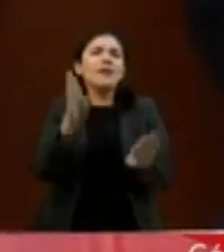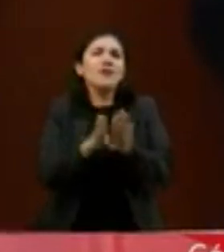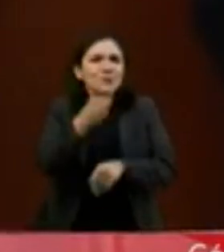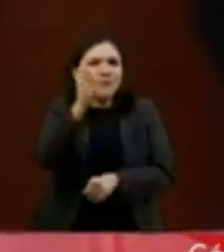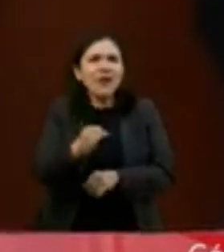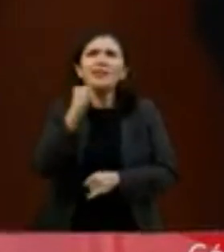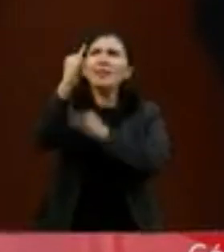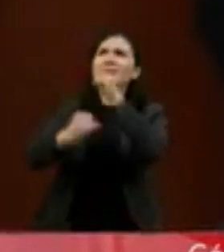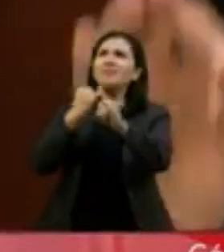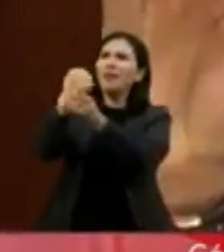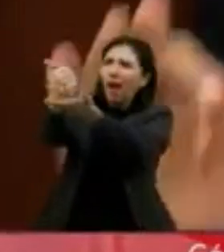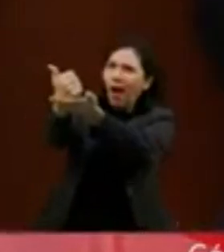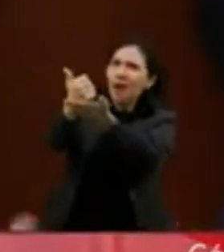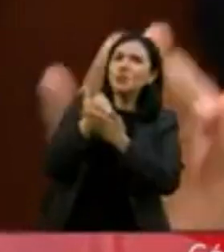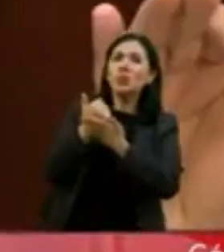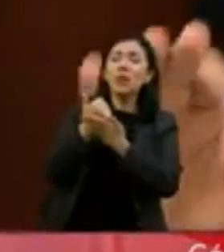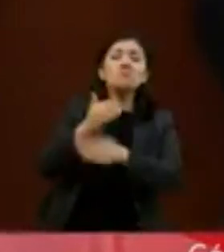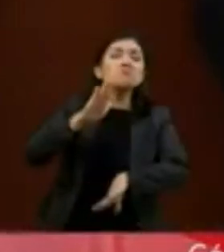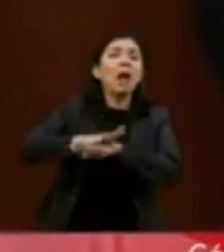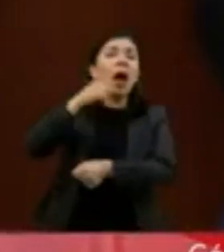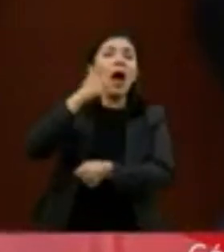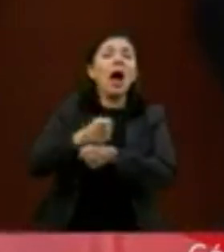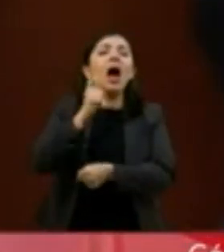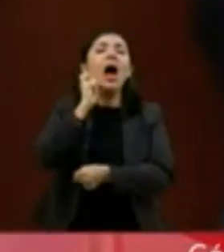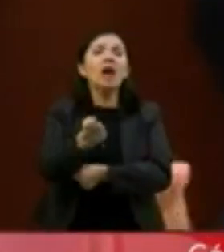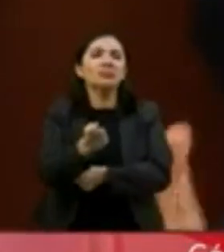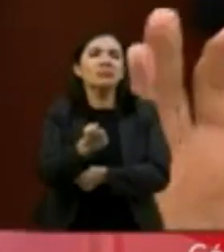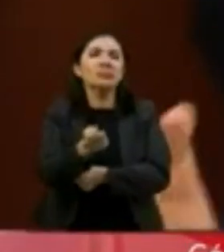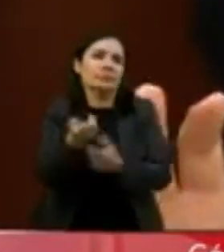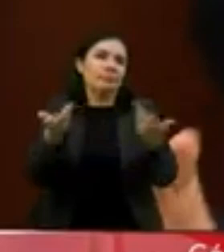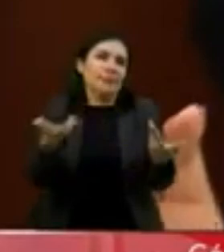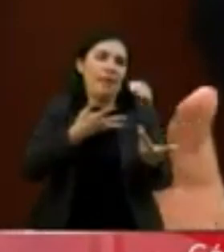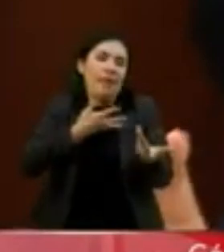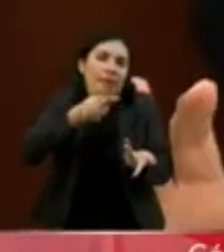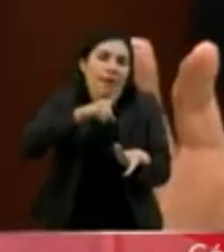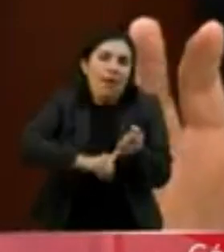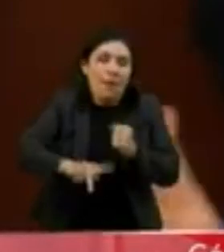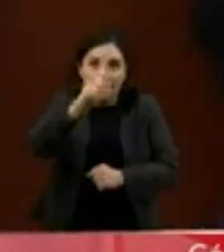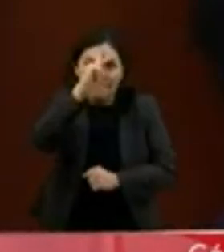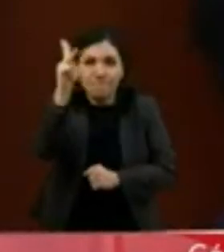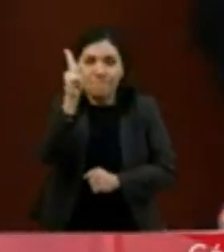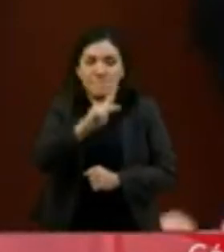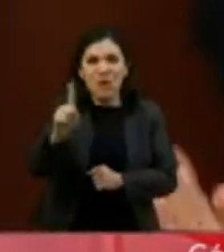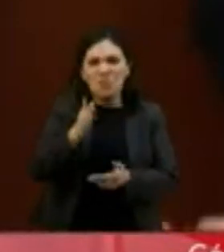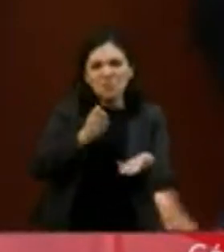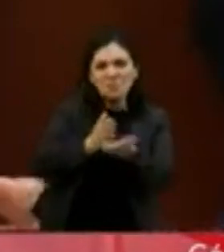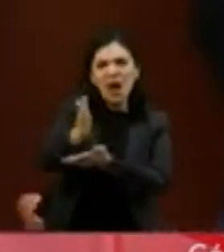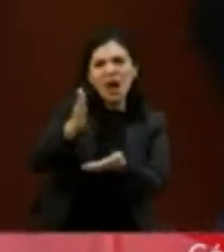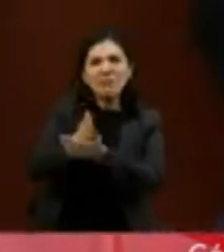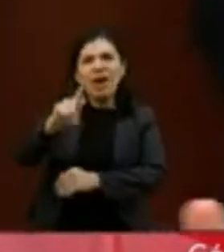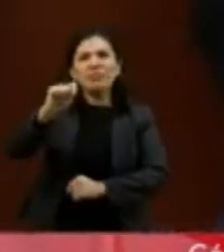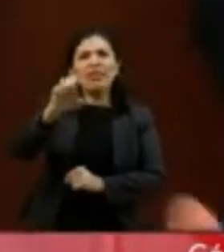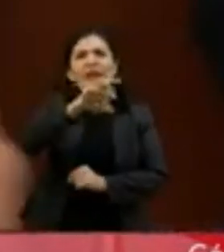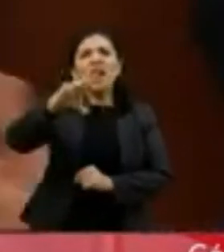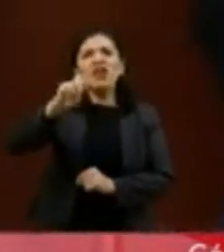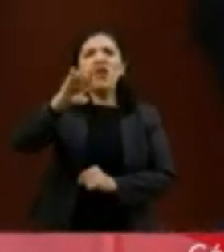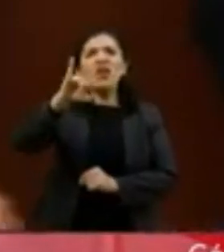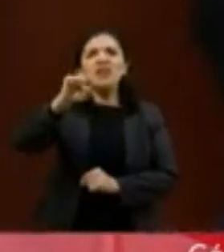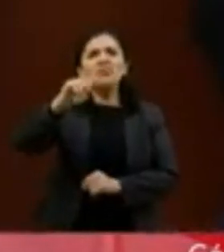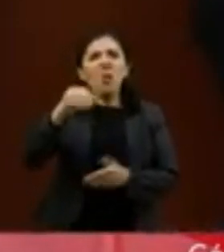cooperación internacional y más cuando se trata ya de actos de terrorismo como los que vemos